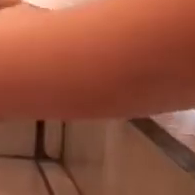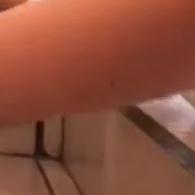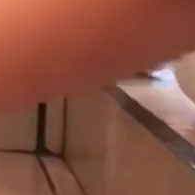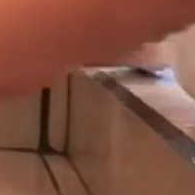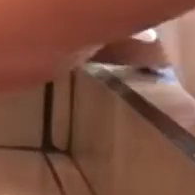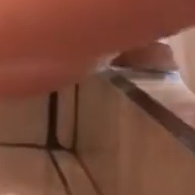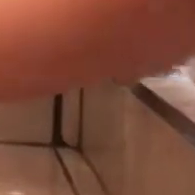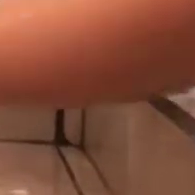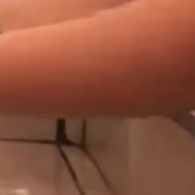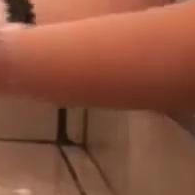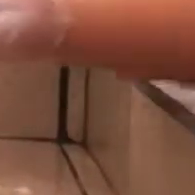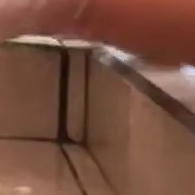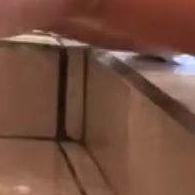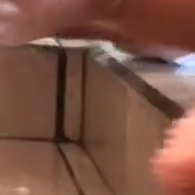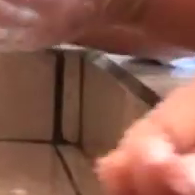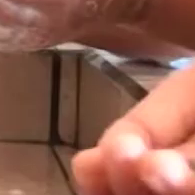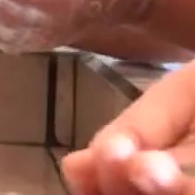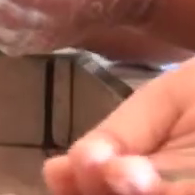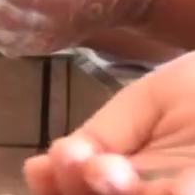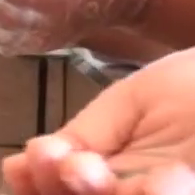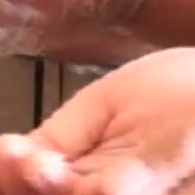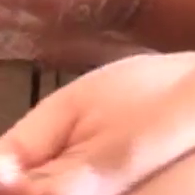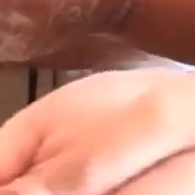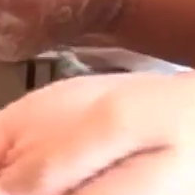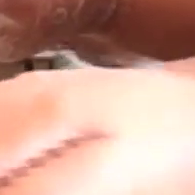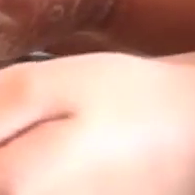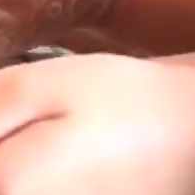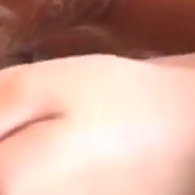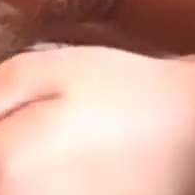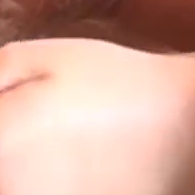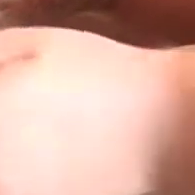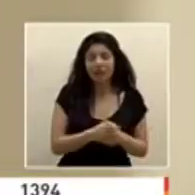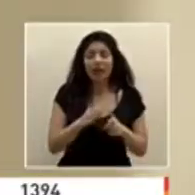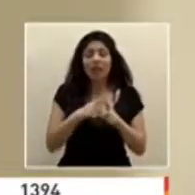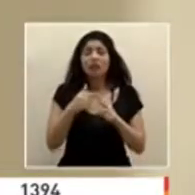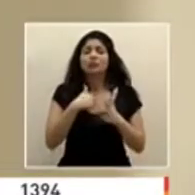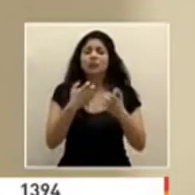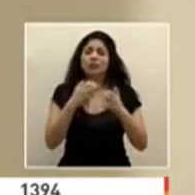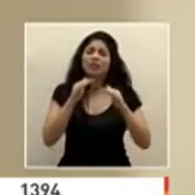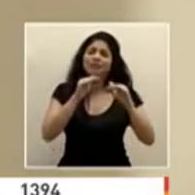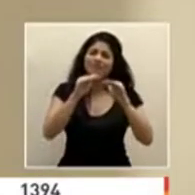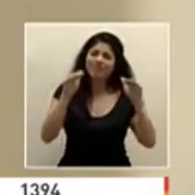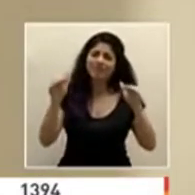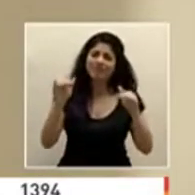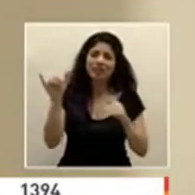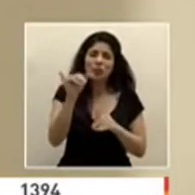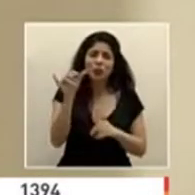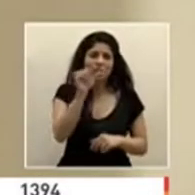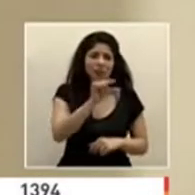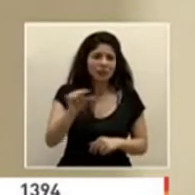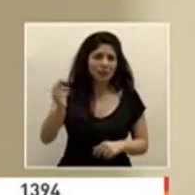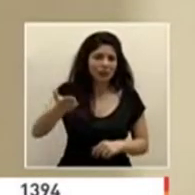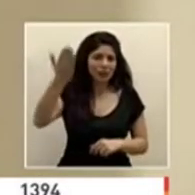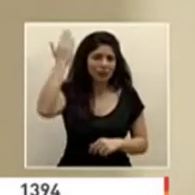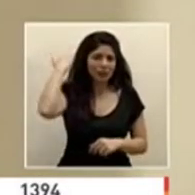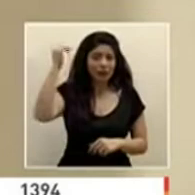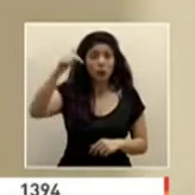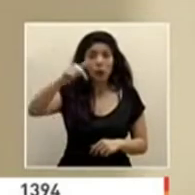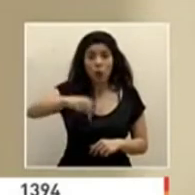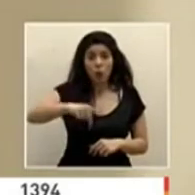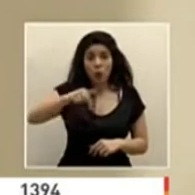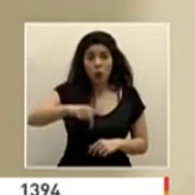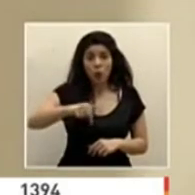medidas higiénicas. Yo también quería aquí hacer un llamado igual, como lo hicimos la semana pasada, de que hoy es